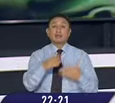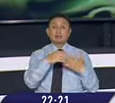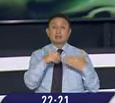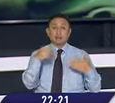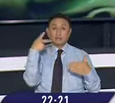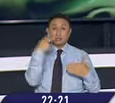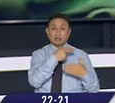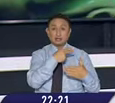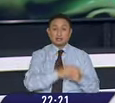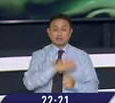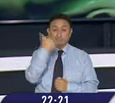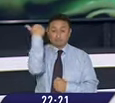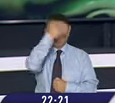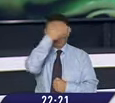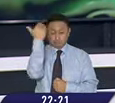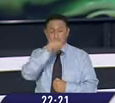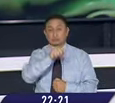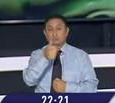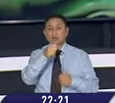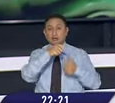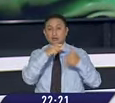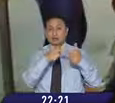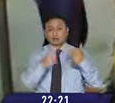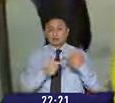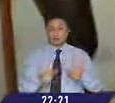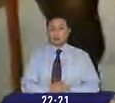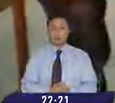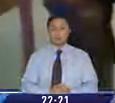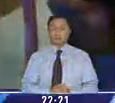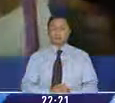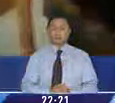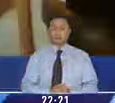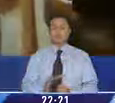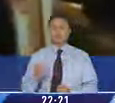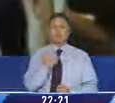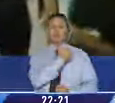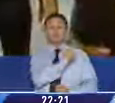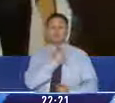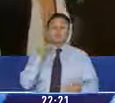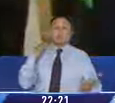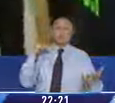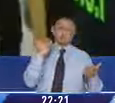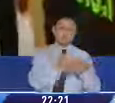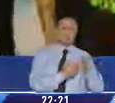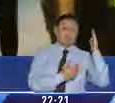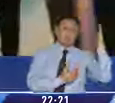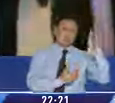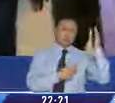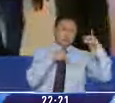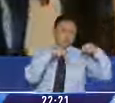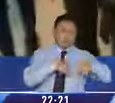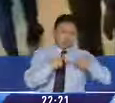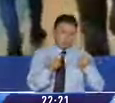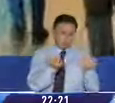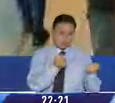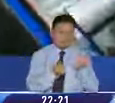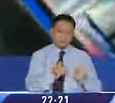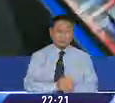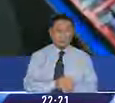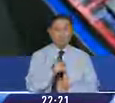dinero, estafa y otros delitos. Llegaron desde Ipiales a Tulcán. Aquí habían hecho su centro de operaciones. En